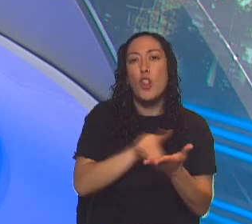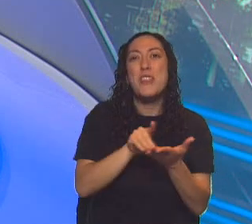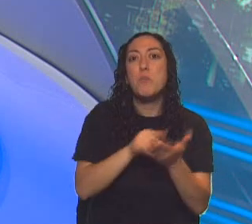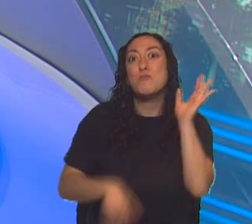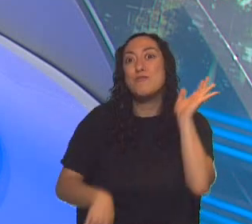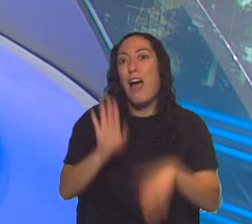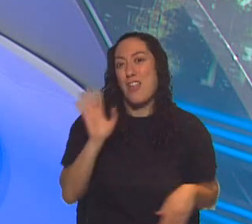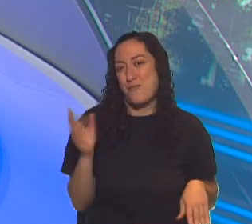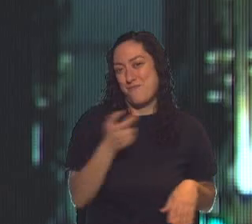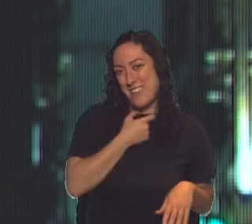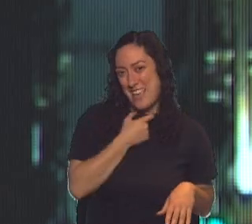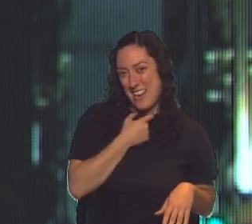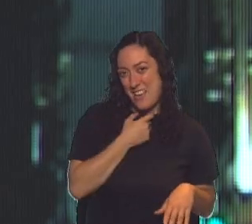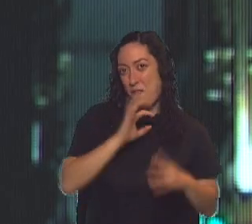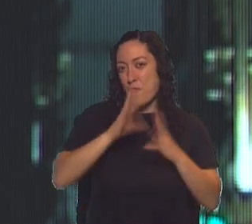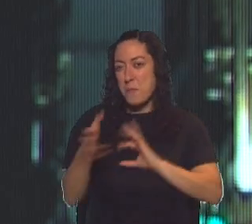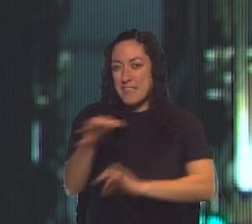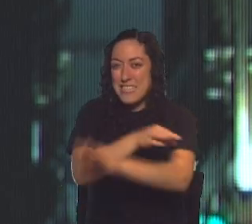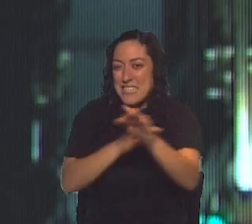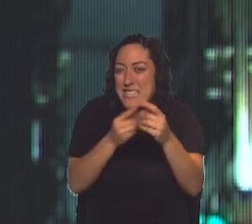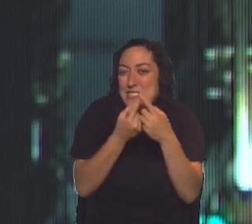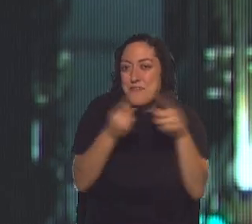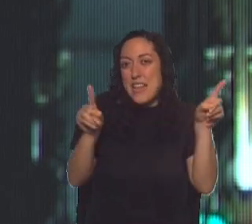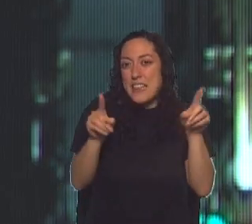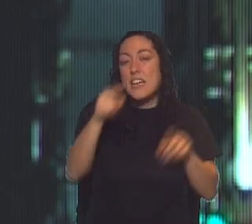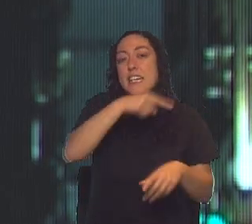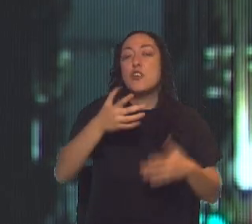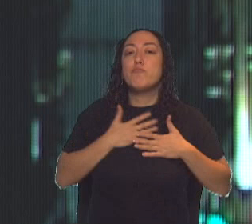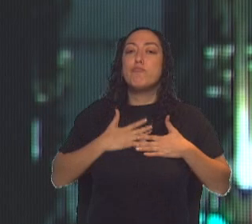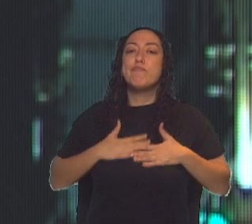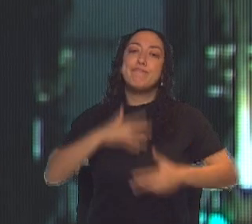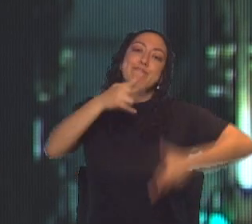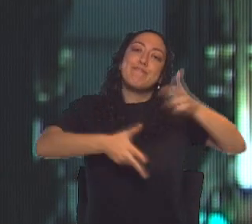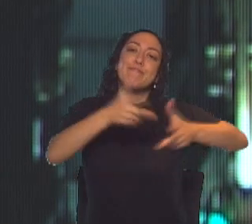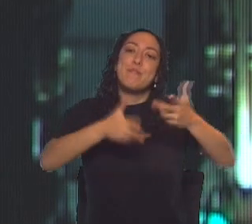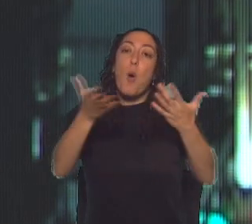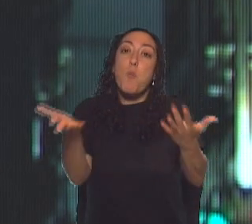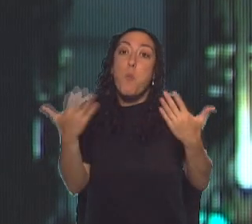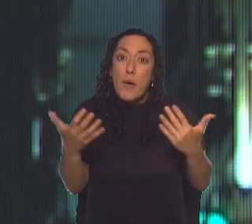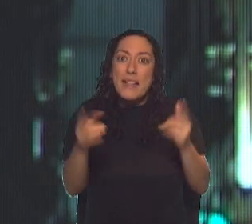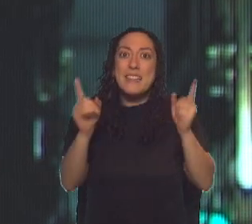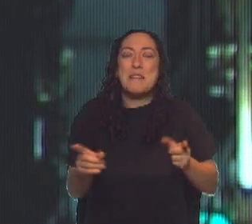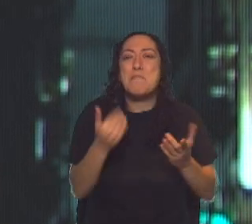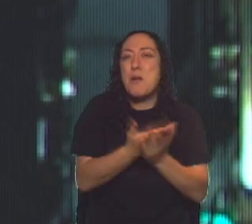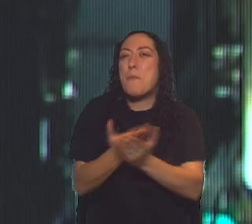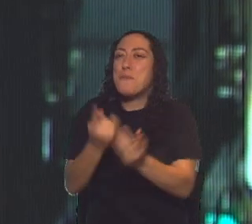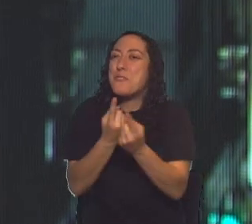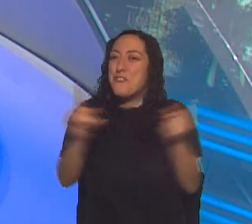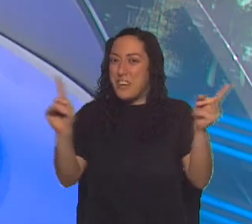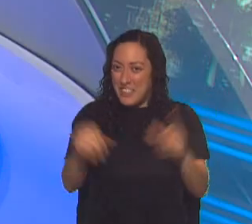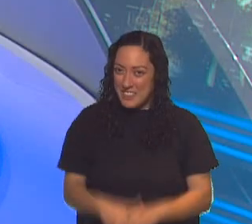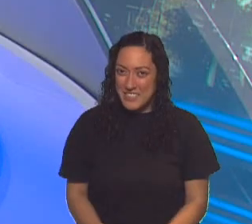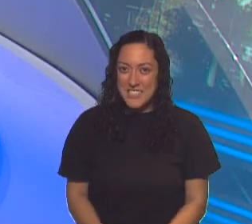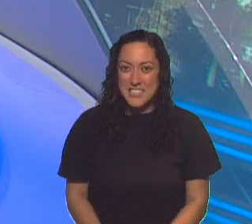posibles tienen otro juego pueden hablar con más tranquilidad y pueden hacer planteos de otro tipo no